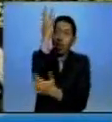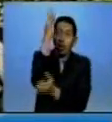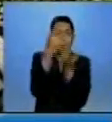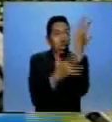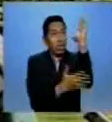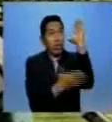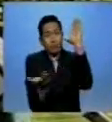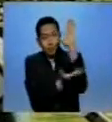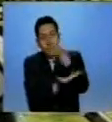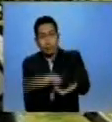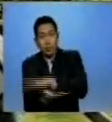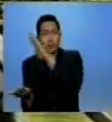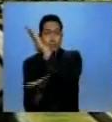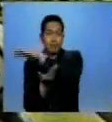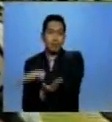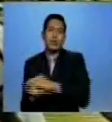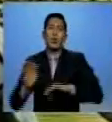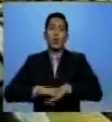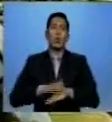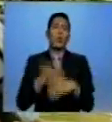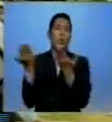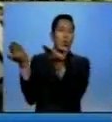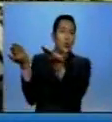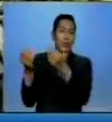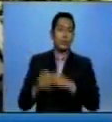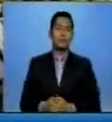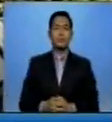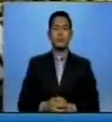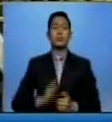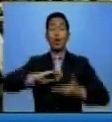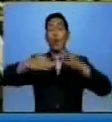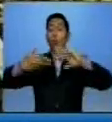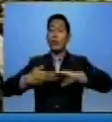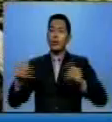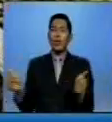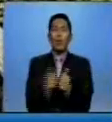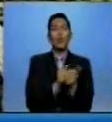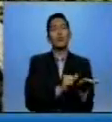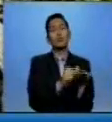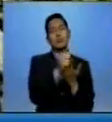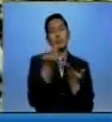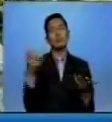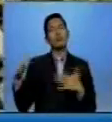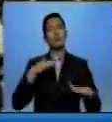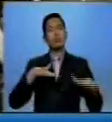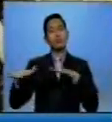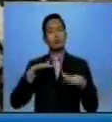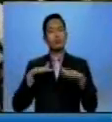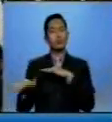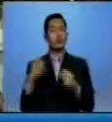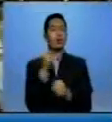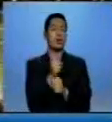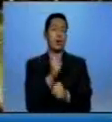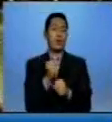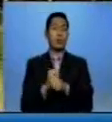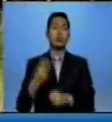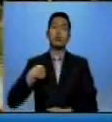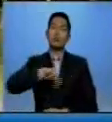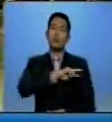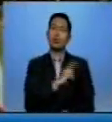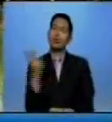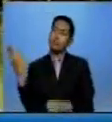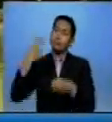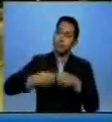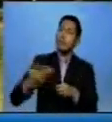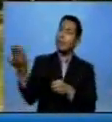con 100.000 personas alrededor del estero salado. Es un trabajo con la comunidad y este año queremos llegar a 300.000 personas. Si no involucramos en la visión de